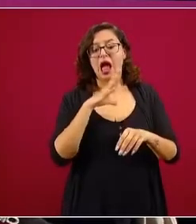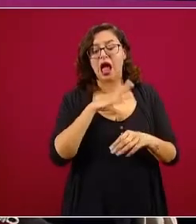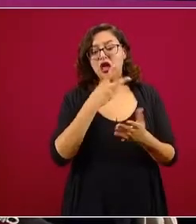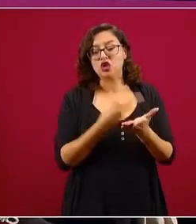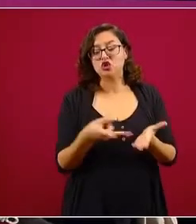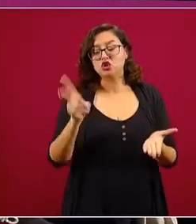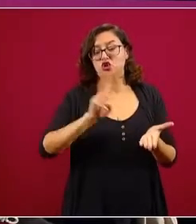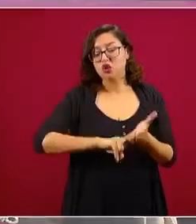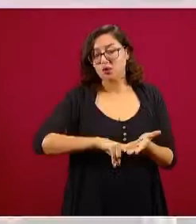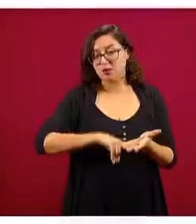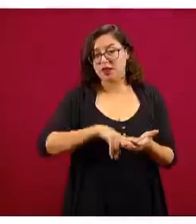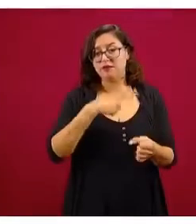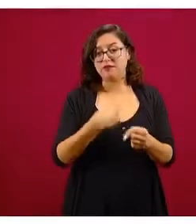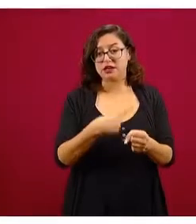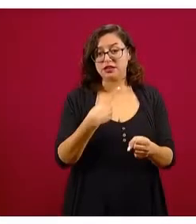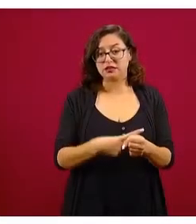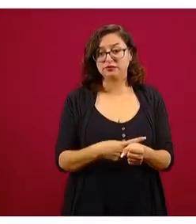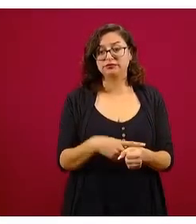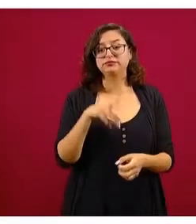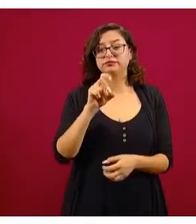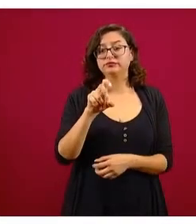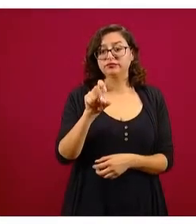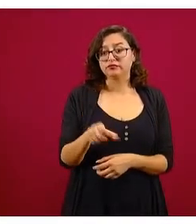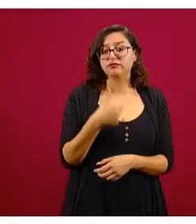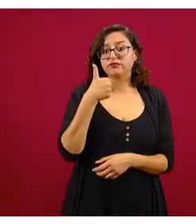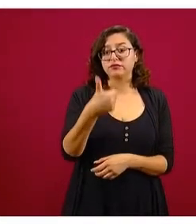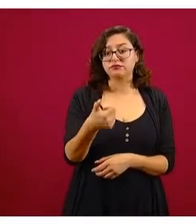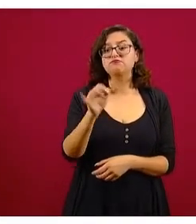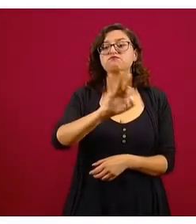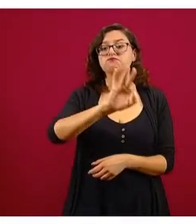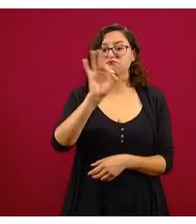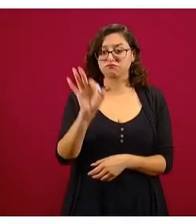el 36% de estos